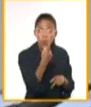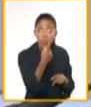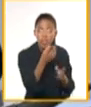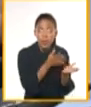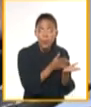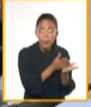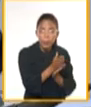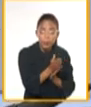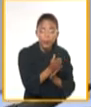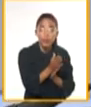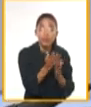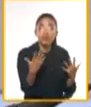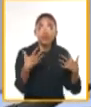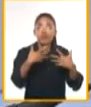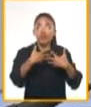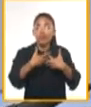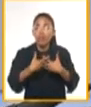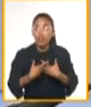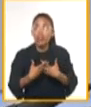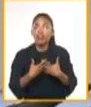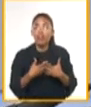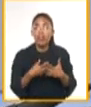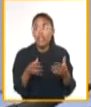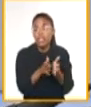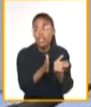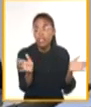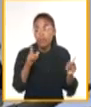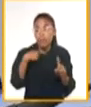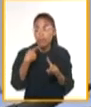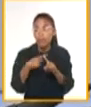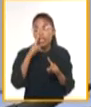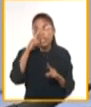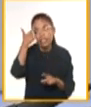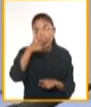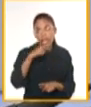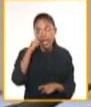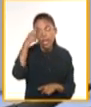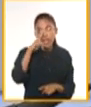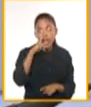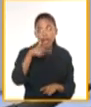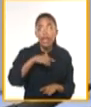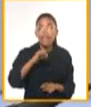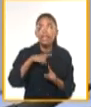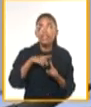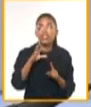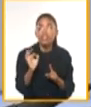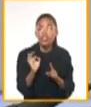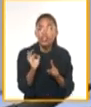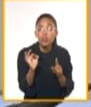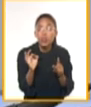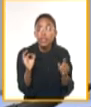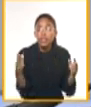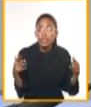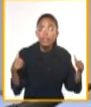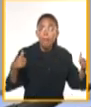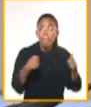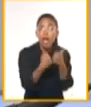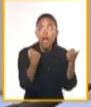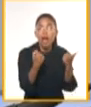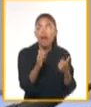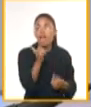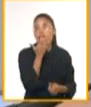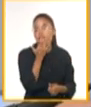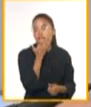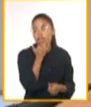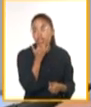que enlaza la subestación de Esmero con la subestación Naranjito, nos ocurre el fallo. ¿Dónde ocurre el fallo? En